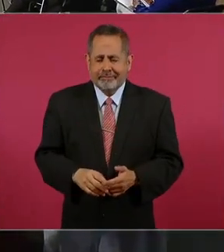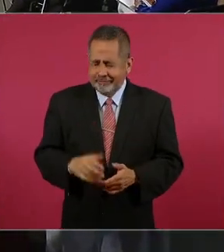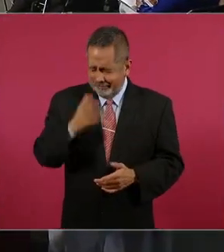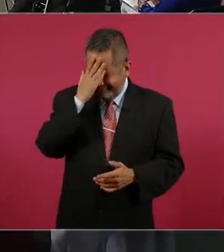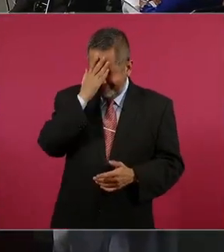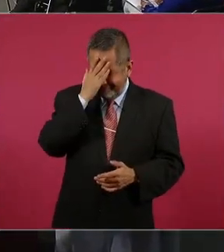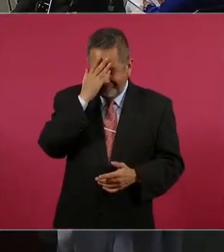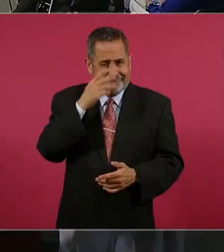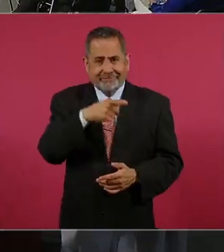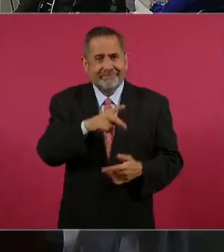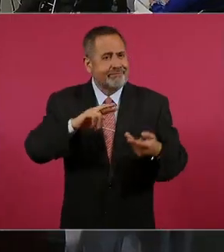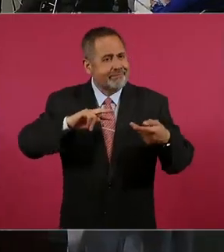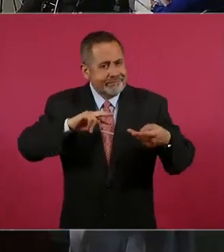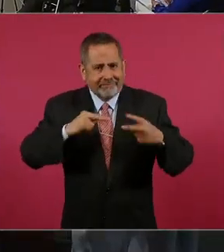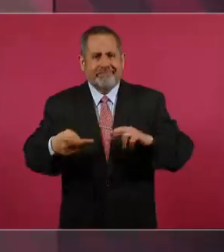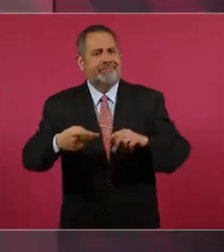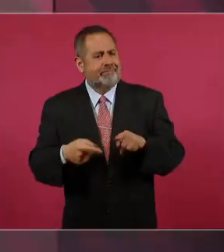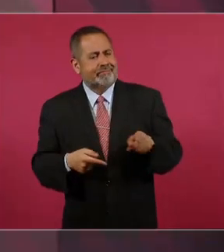revés.